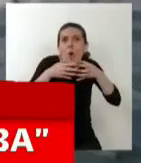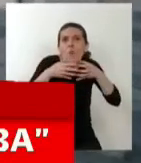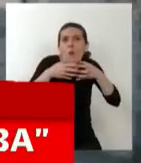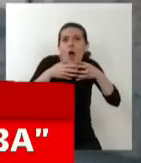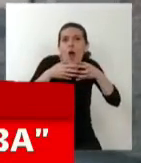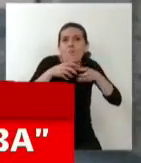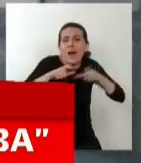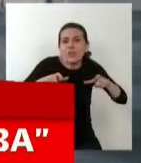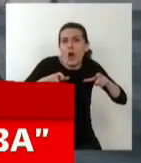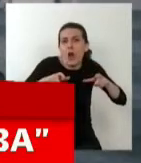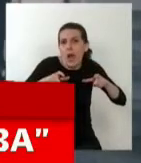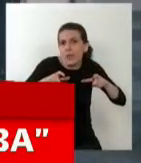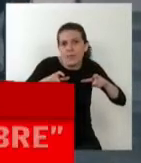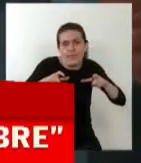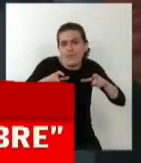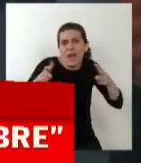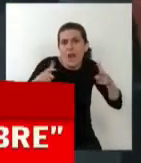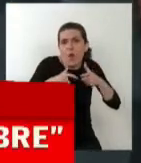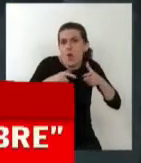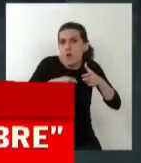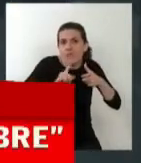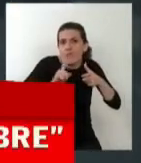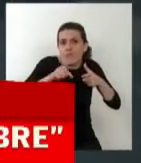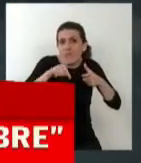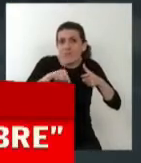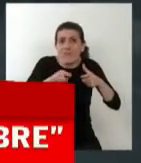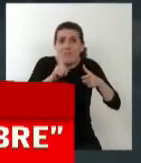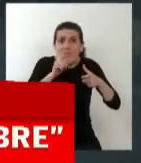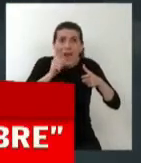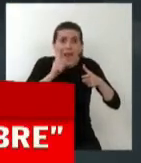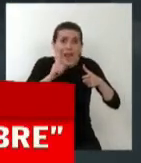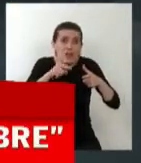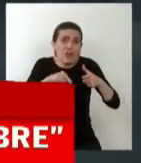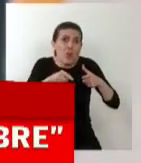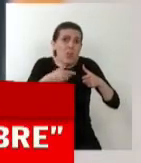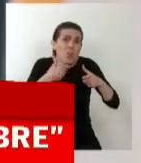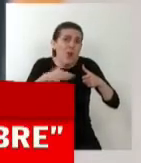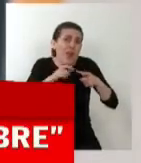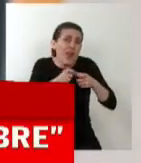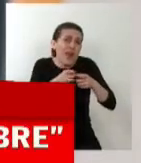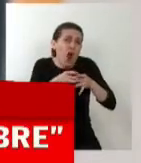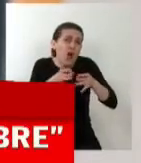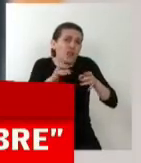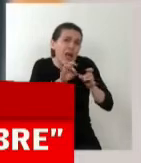Allí la posibilidad del contagio se incrementa significativamente.